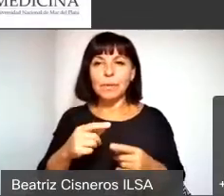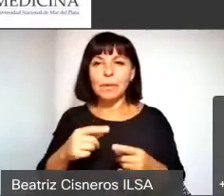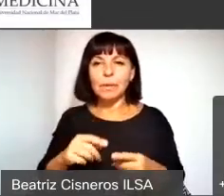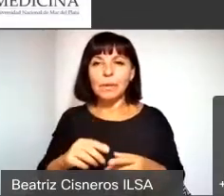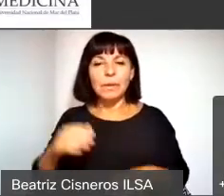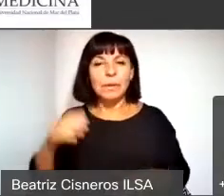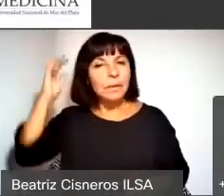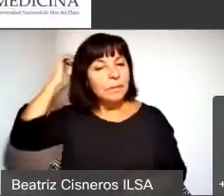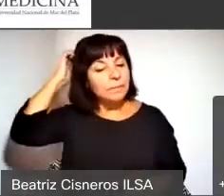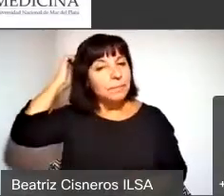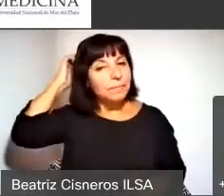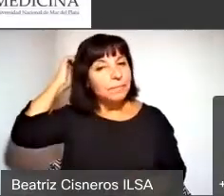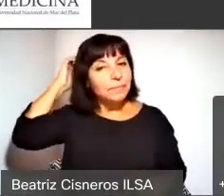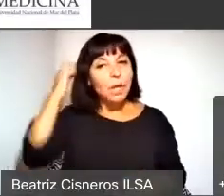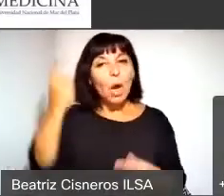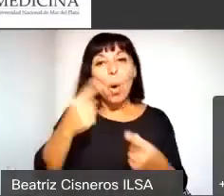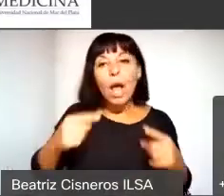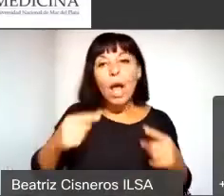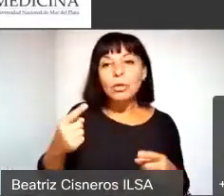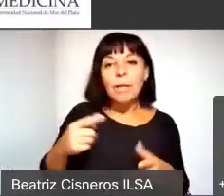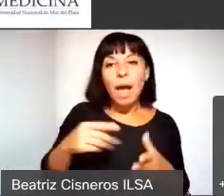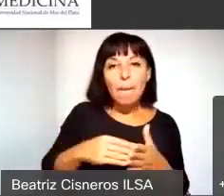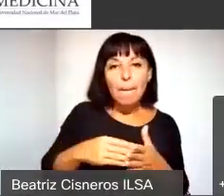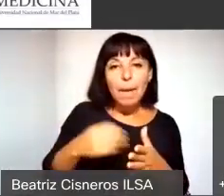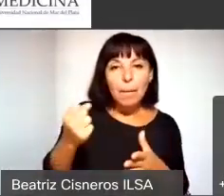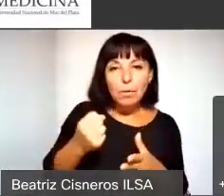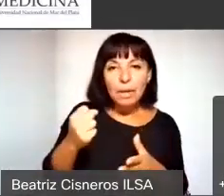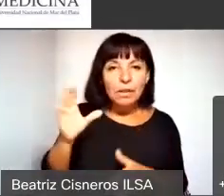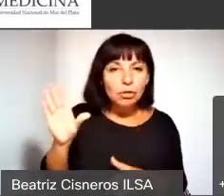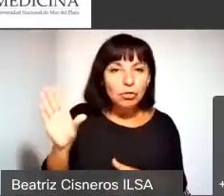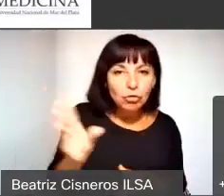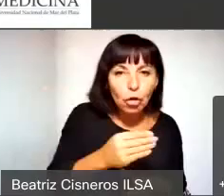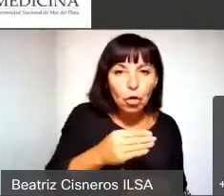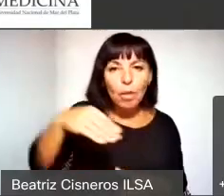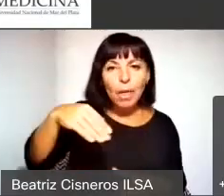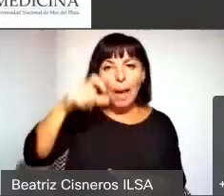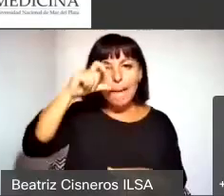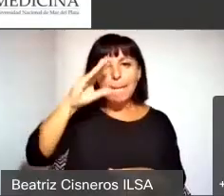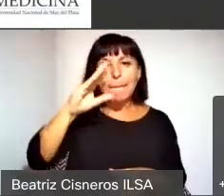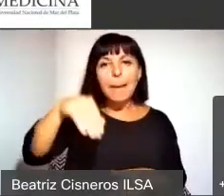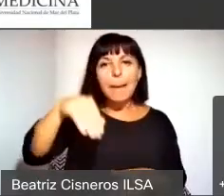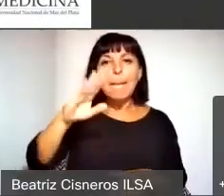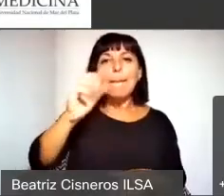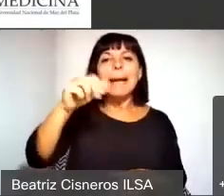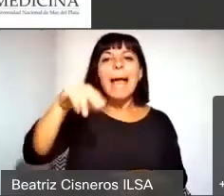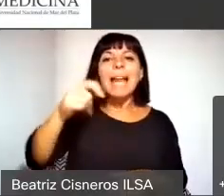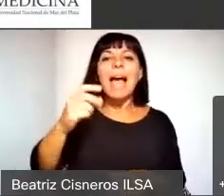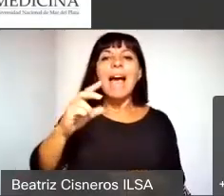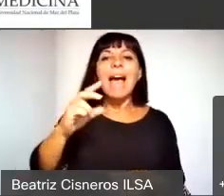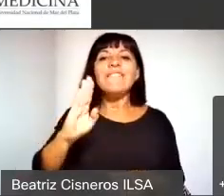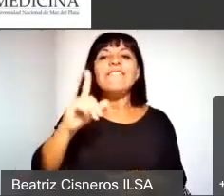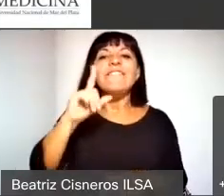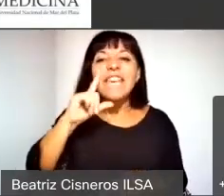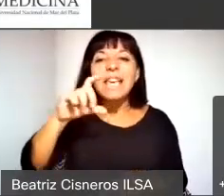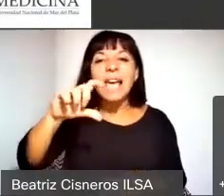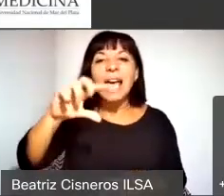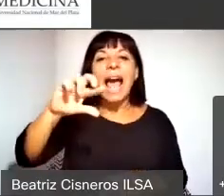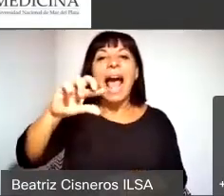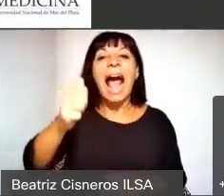membranas biológicas, es que todas estas membranas se presentan como una bicapa.